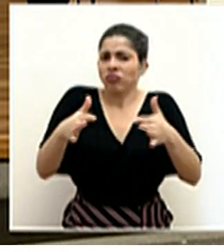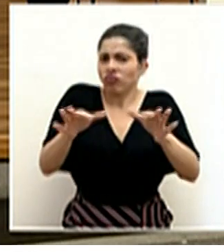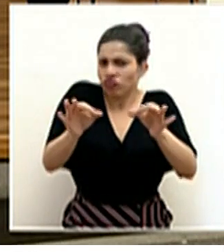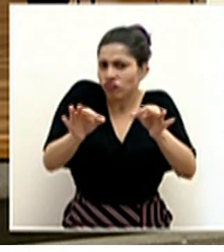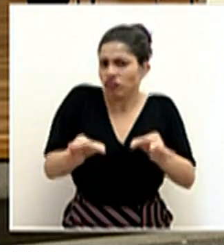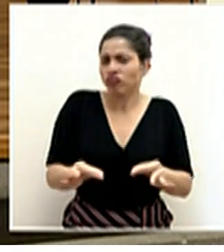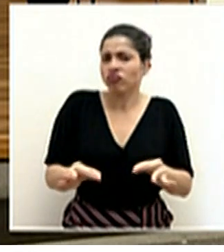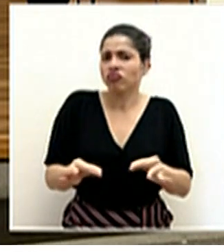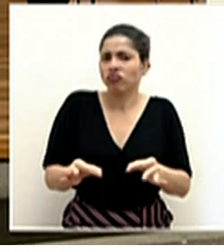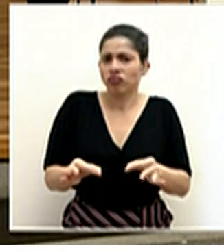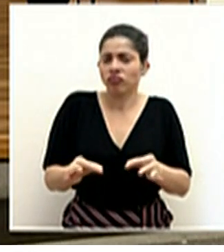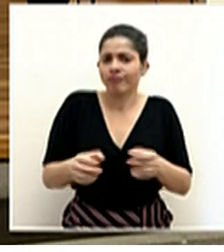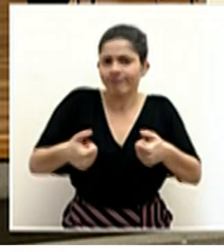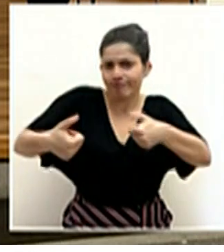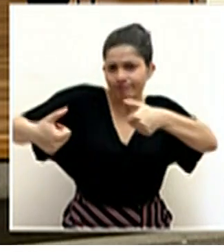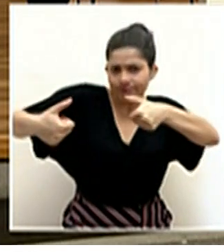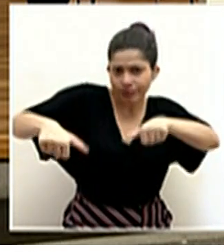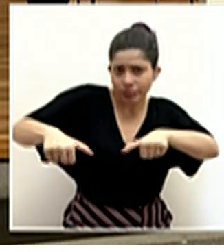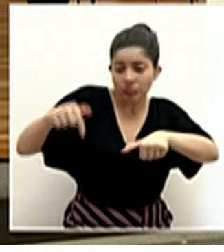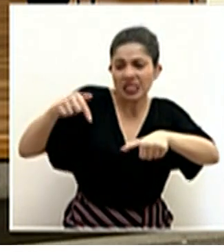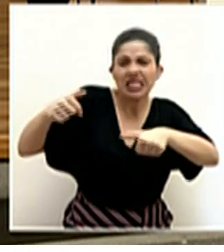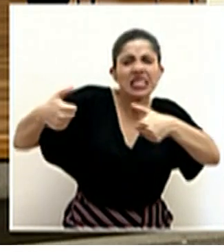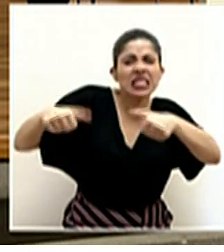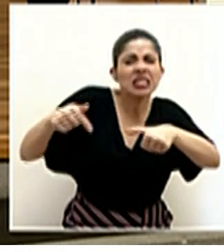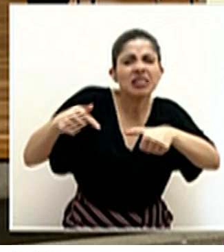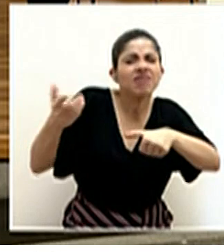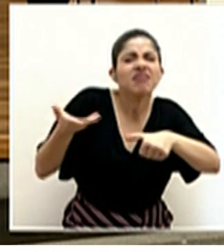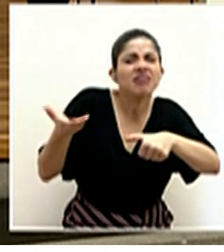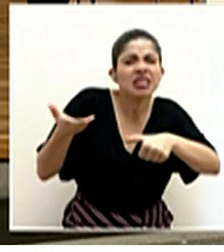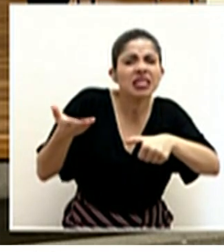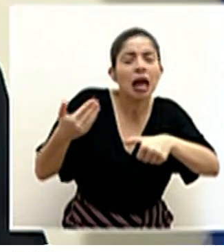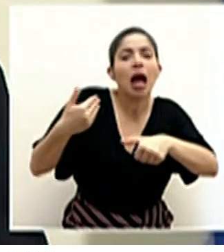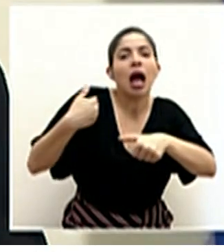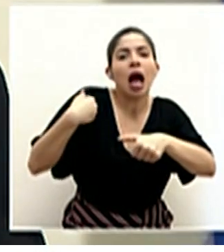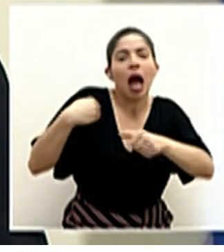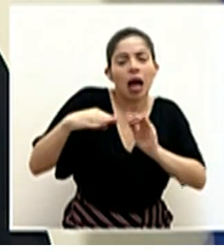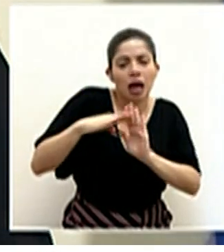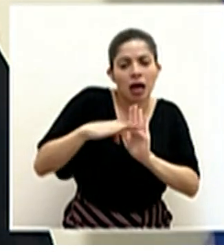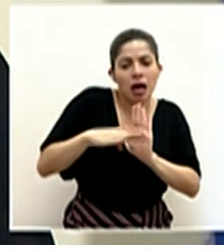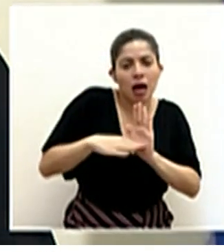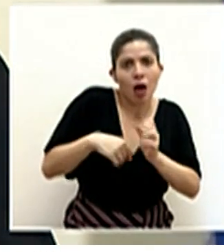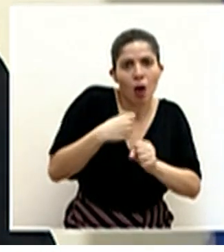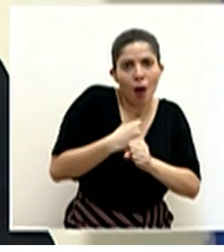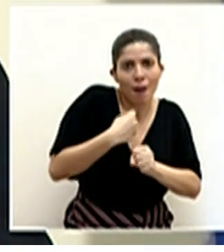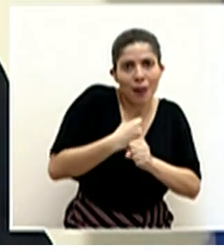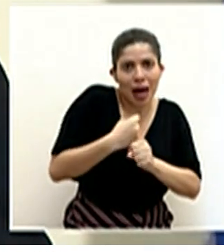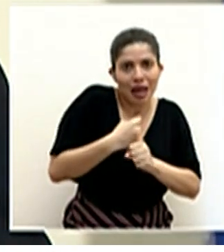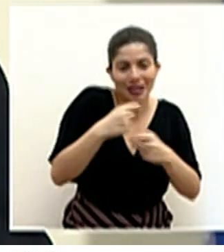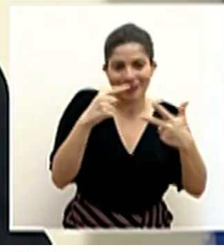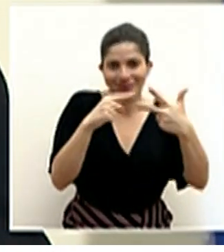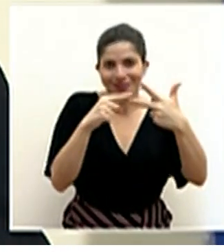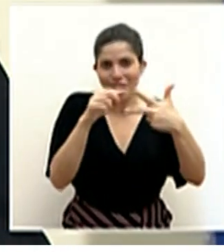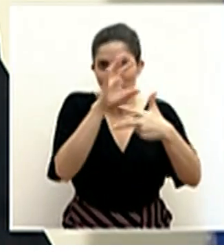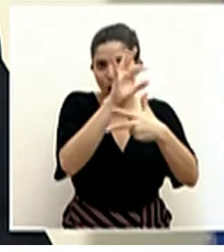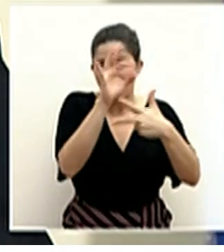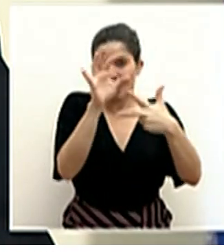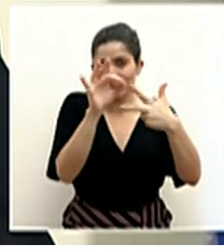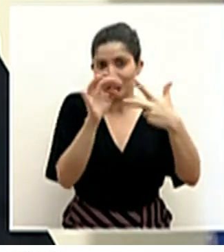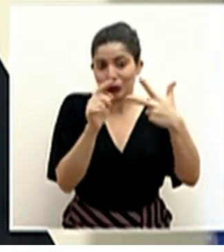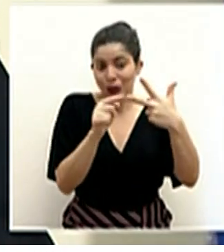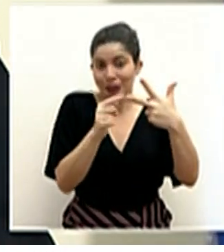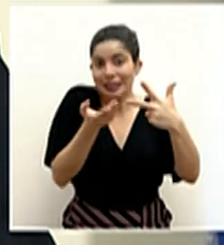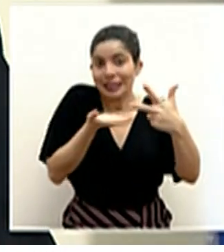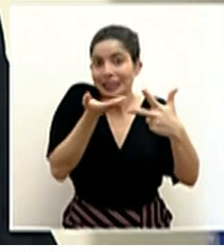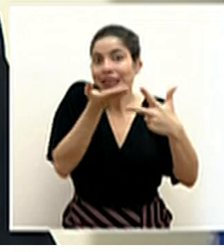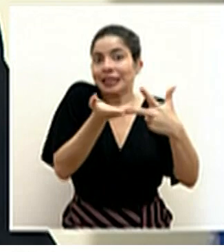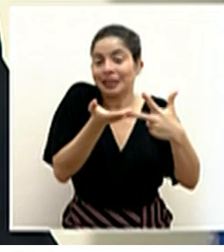definido un acuerdo y ese acuerdo conlleva también un operativo para la tercera opción que nosotros estamos planteando para